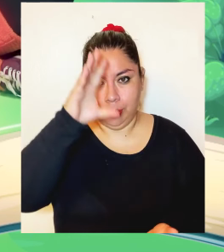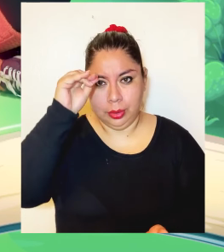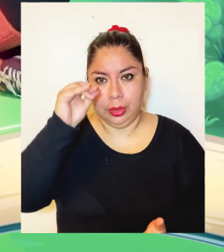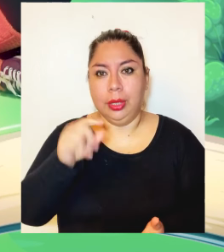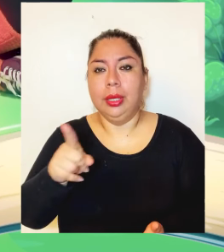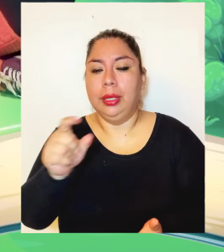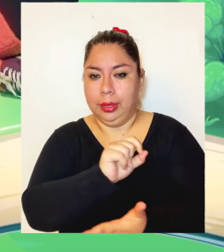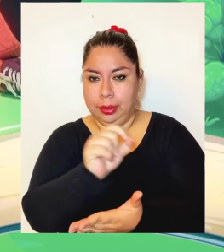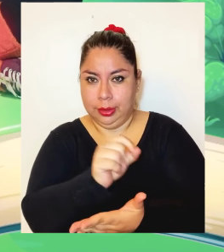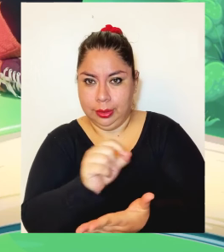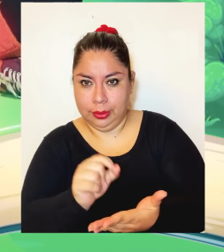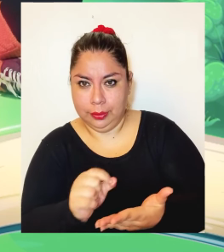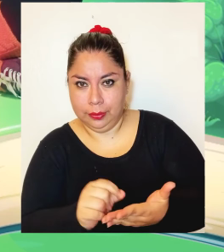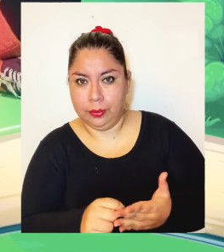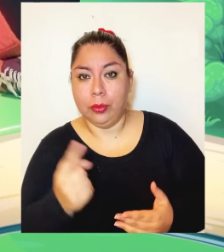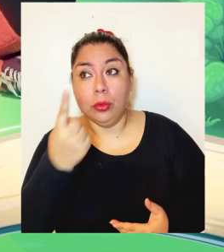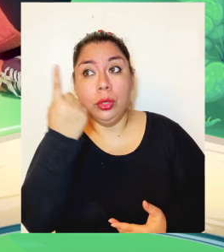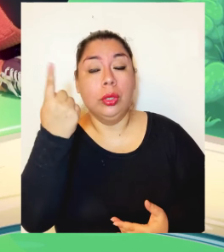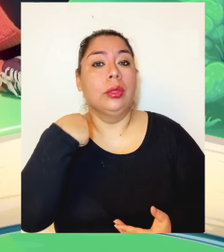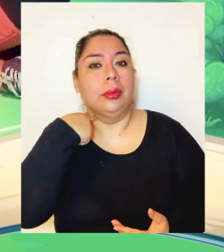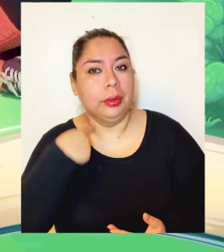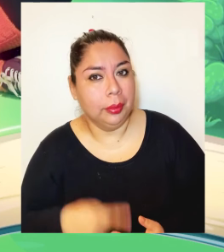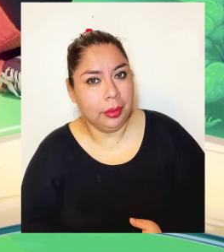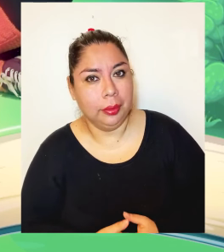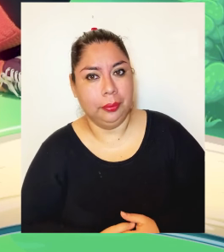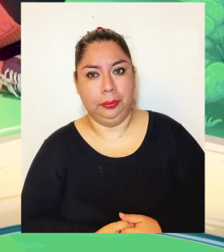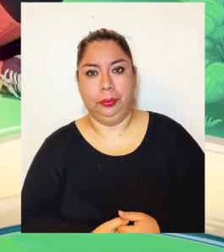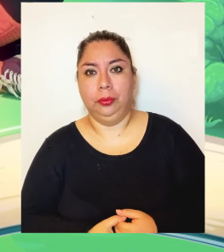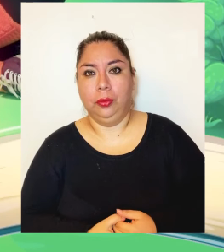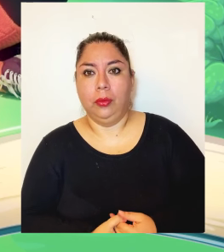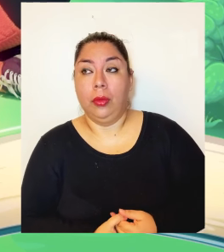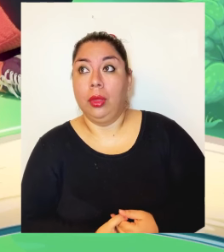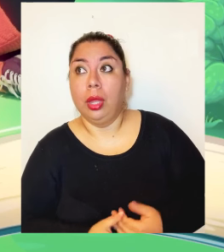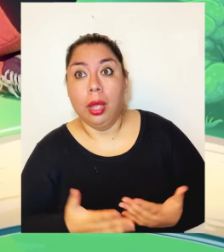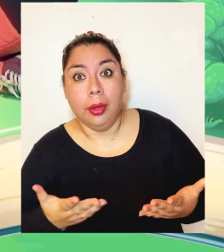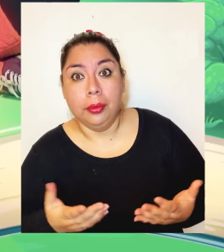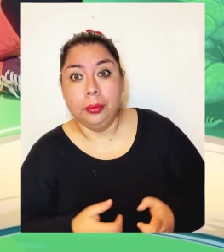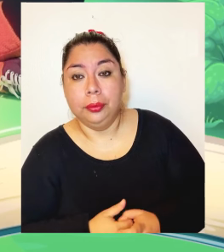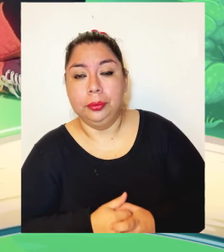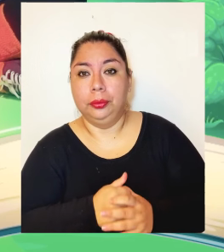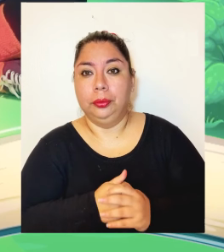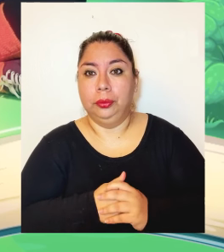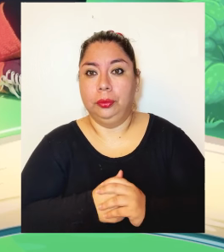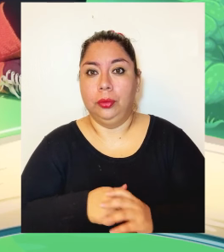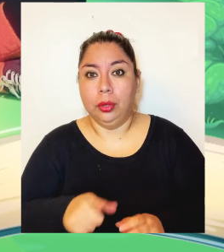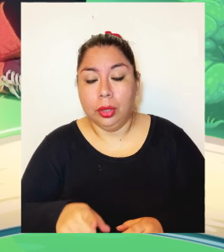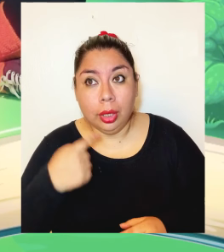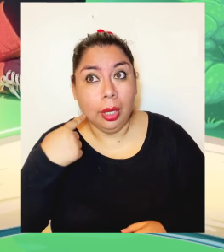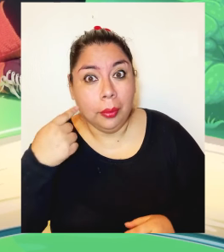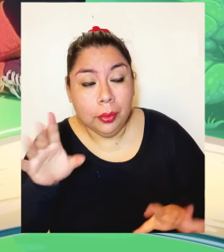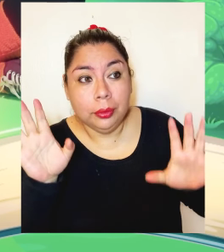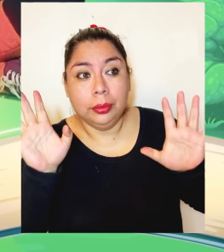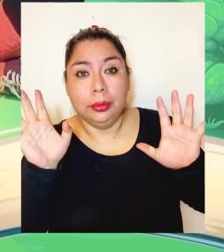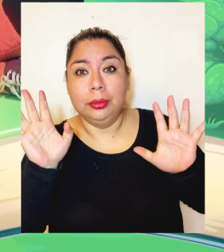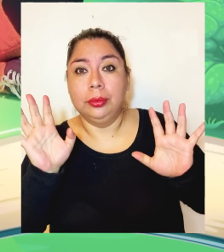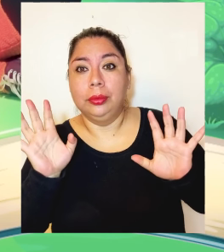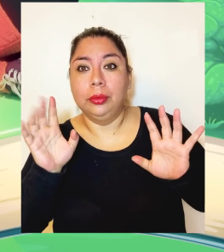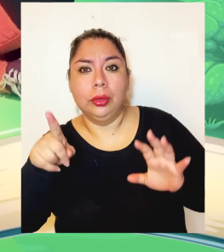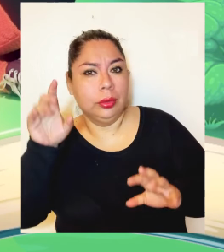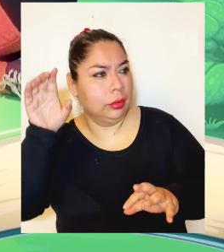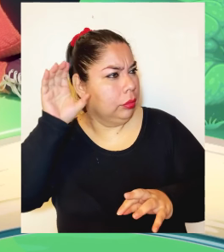si alguna vez se perdía. Pero, de pronto, escuchó un